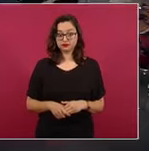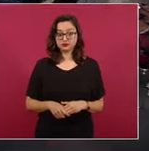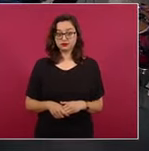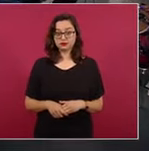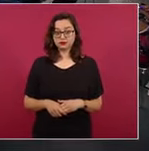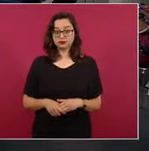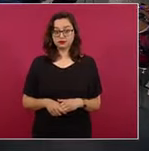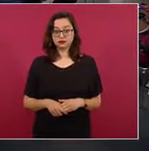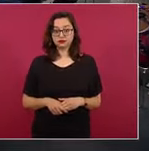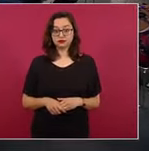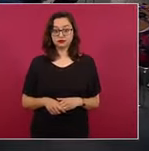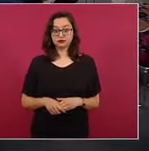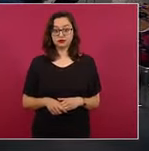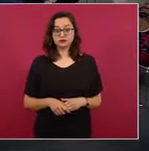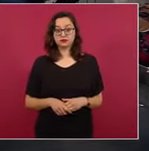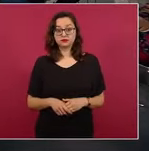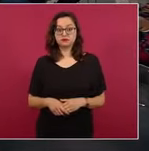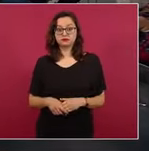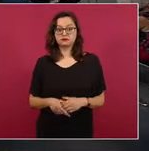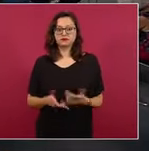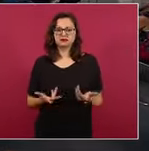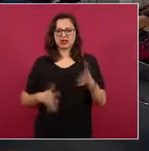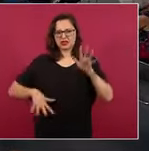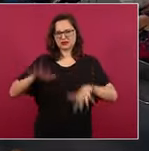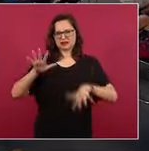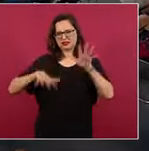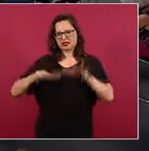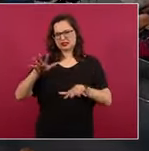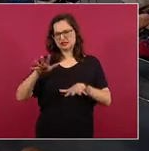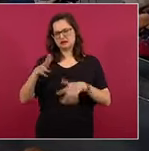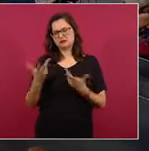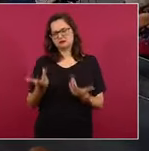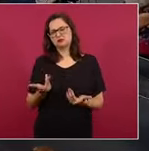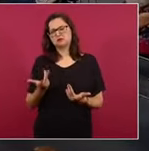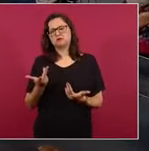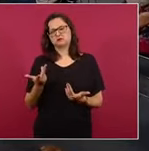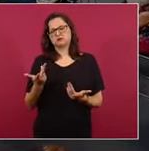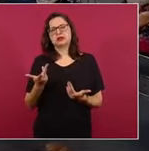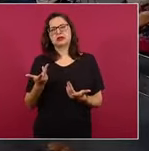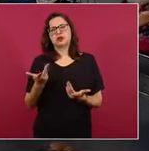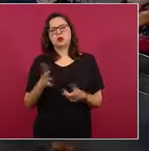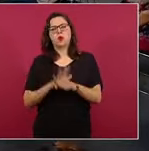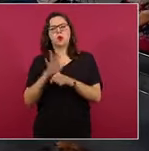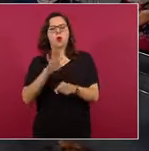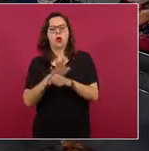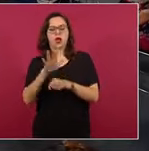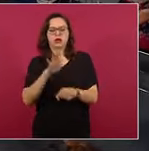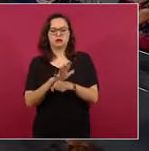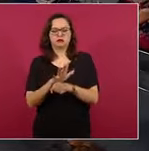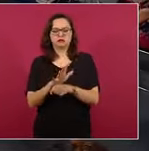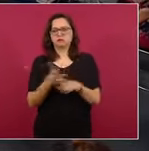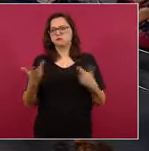mal, y a veces se cuestiona, es cuándo van a acusarnos,